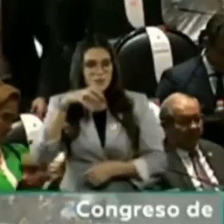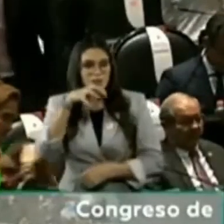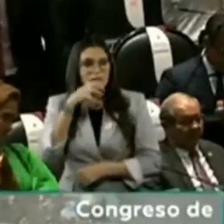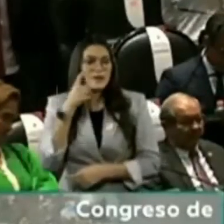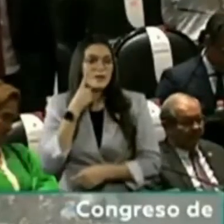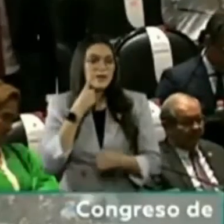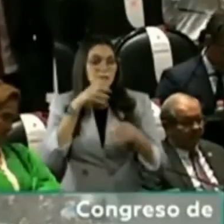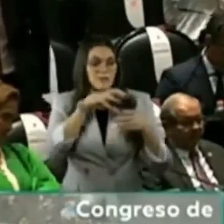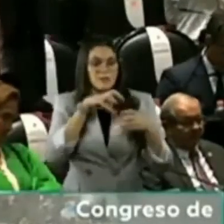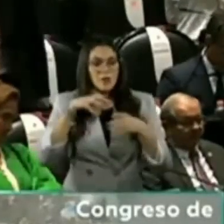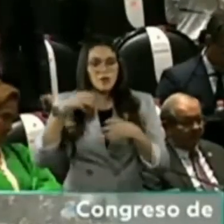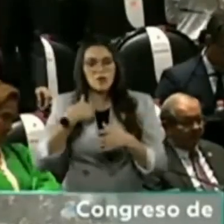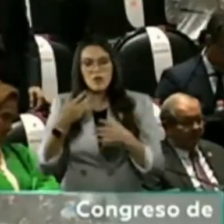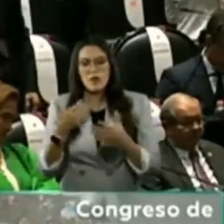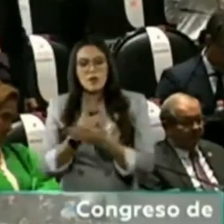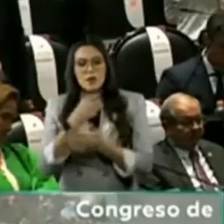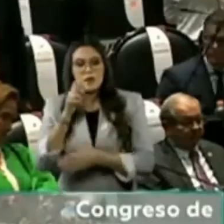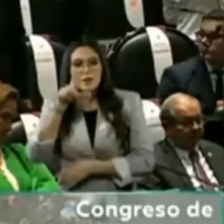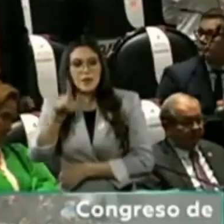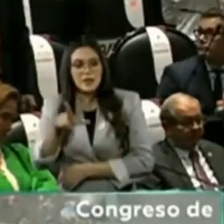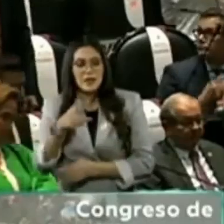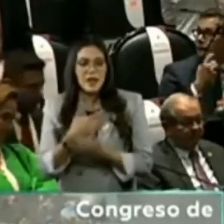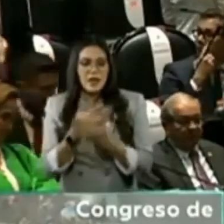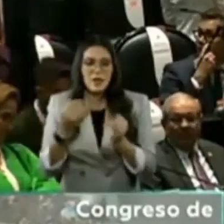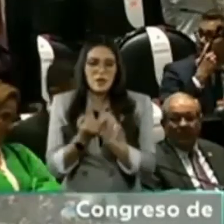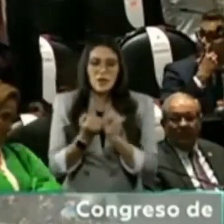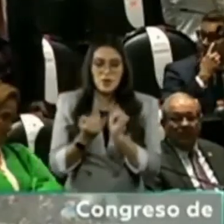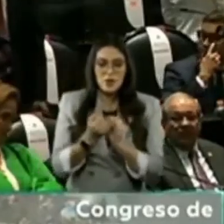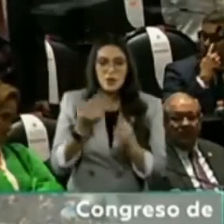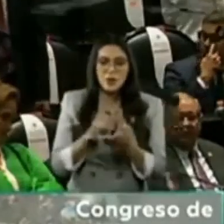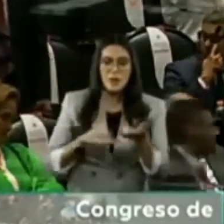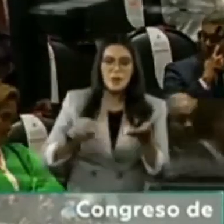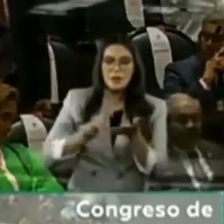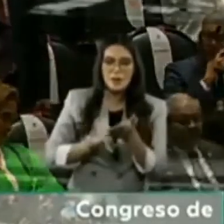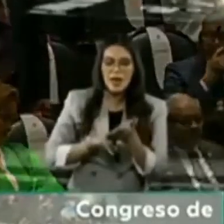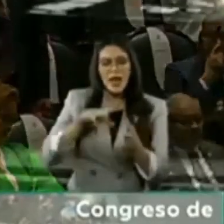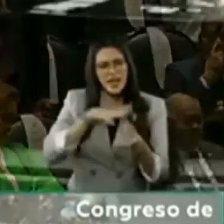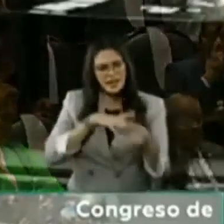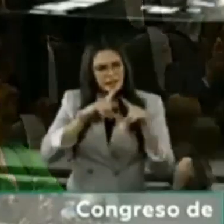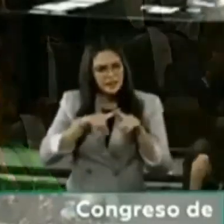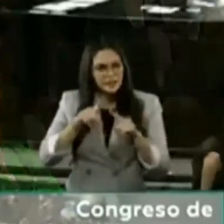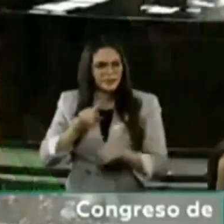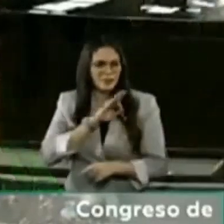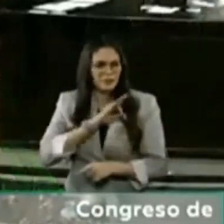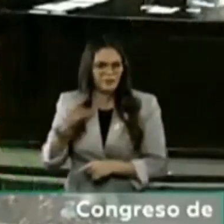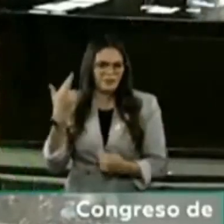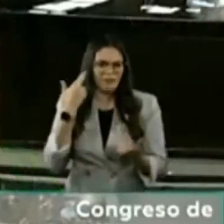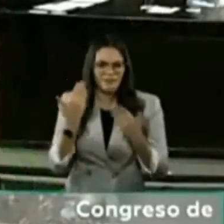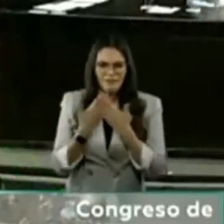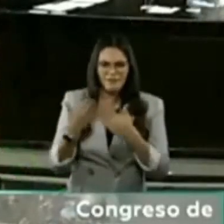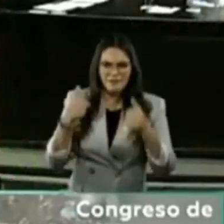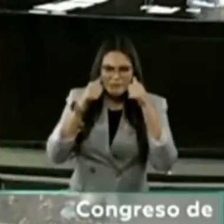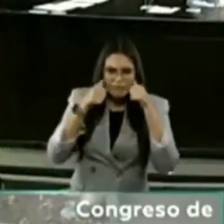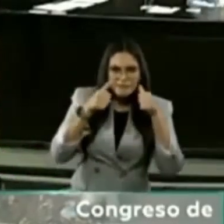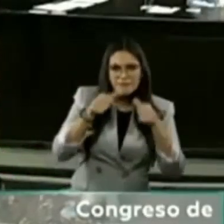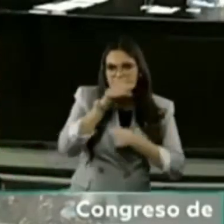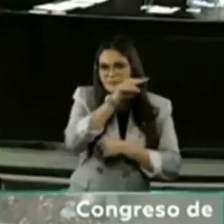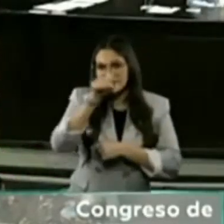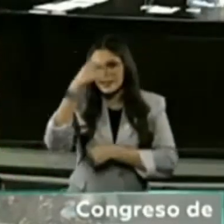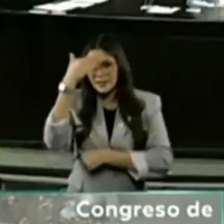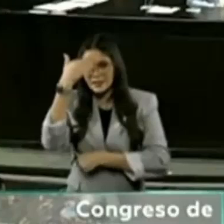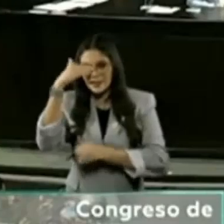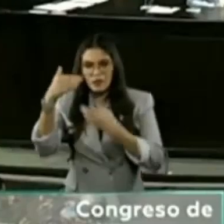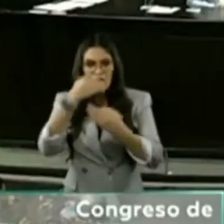del doble nuestra fuerza en el Senado de la República. Que se escuche bien y que se escuche